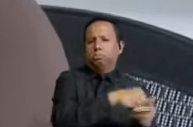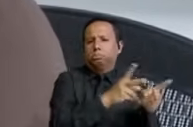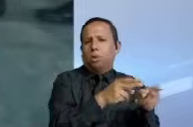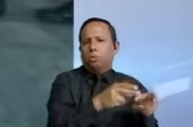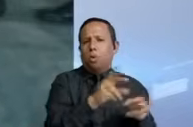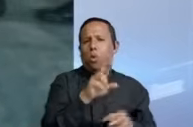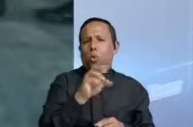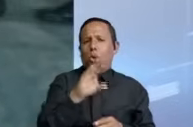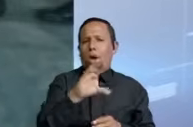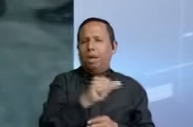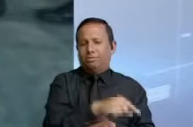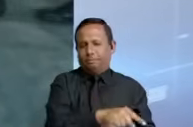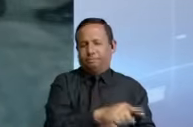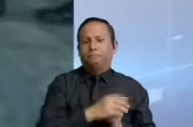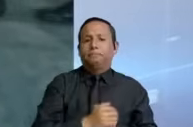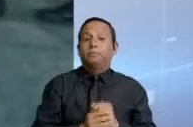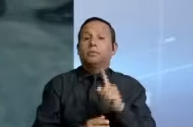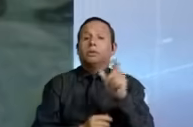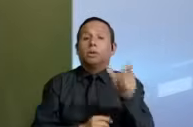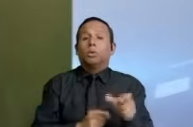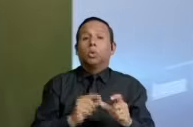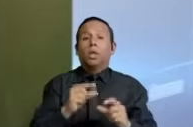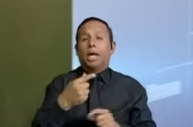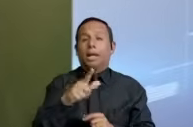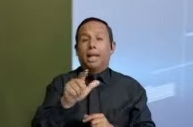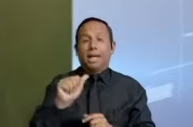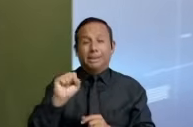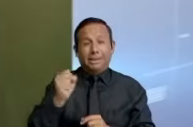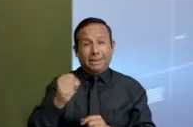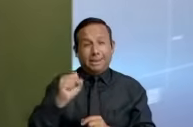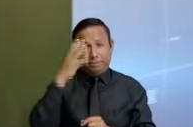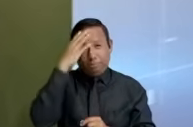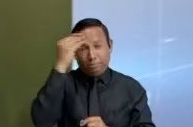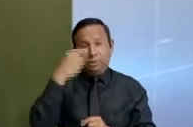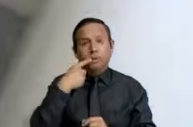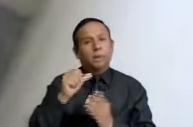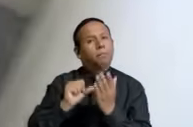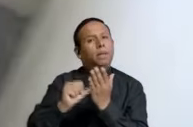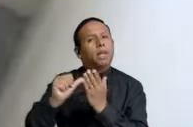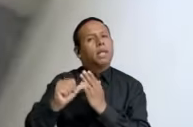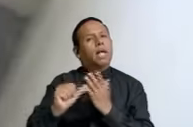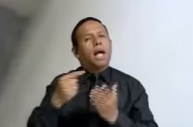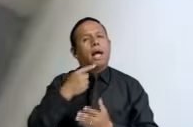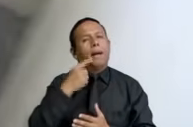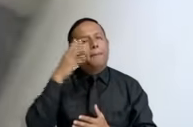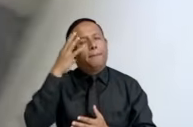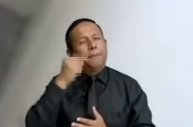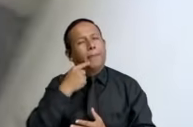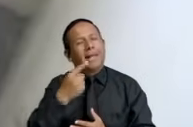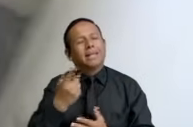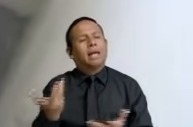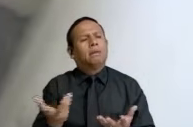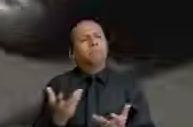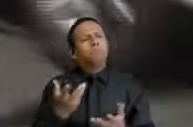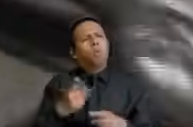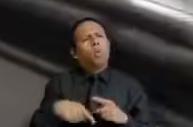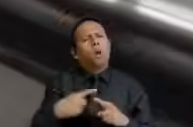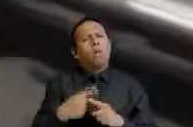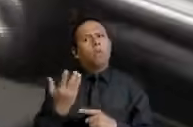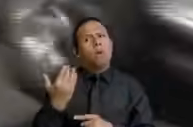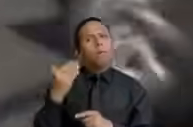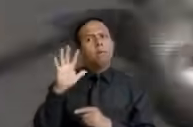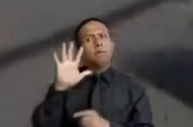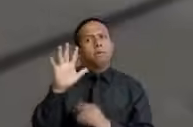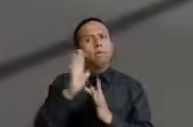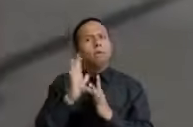roca Aunque si es por el ppl glass la ministra Mónica Palencia recordó las fechas de su captura y es jueves el 5 de abril